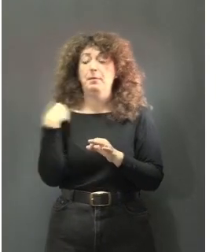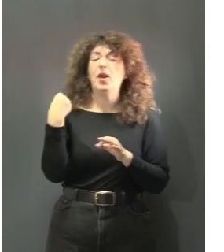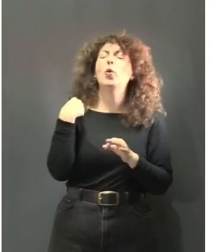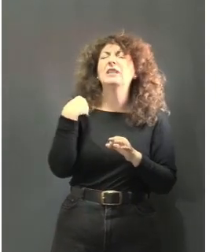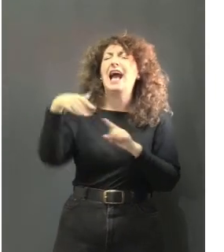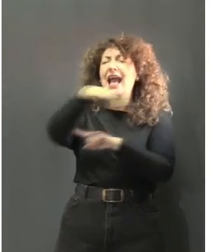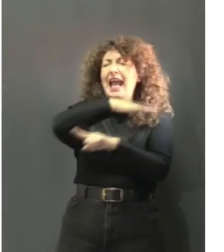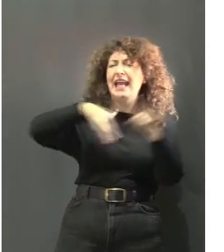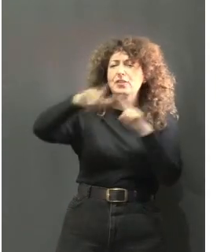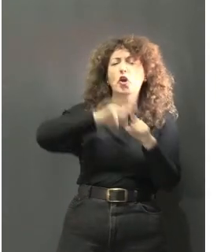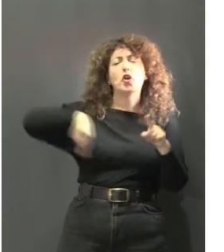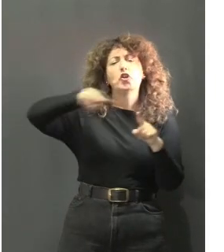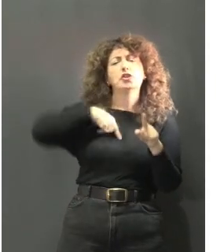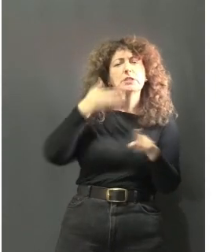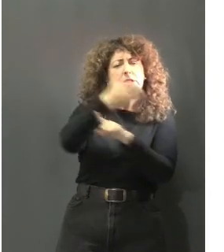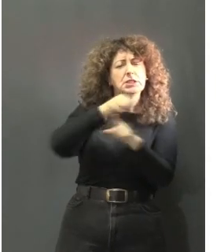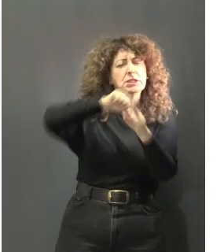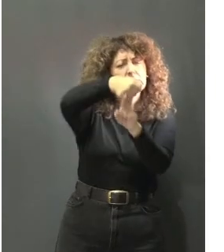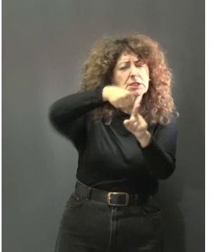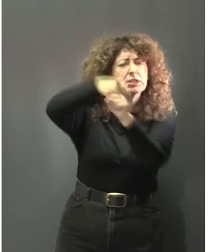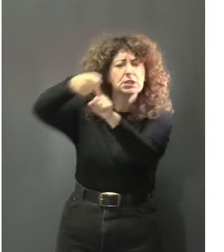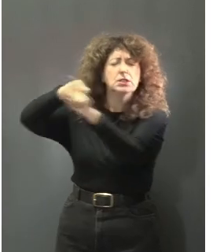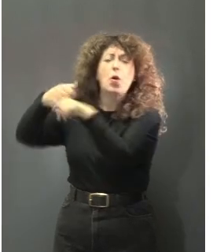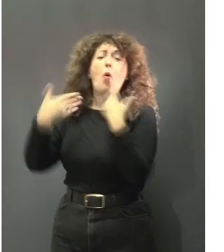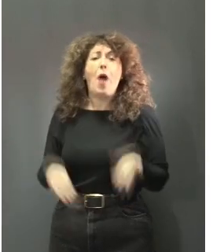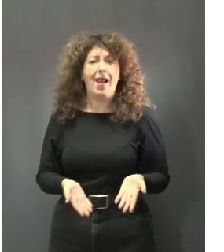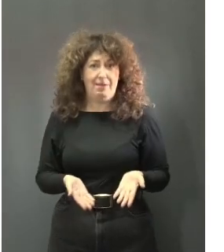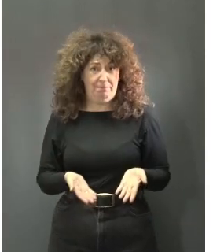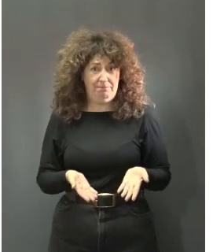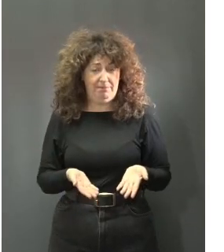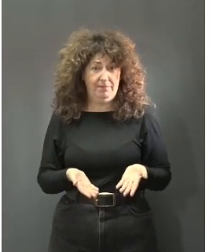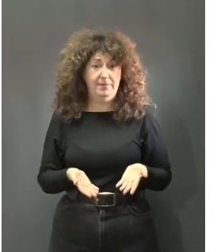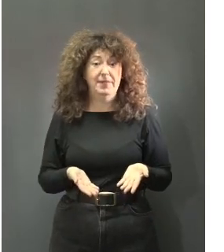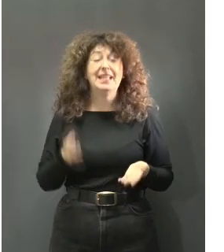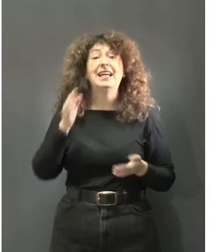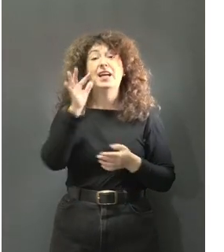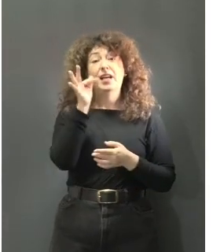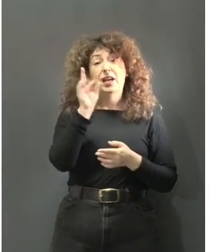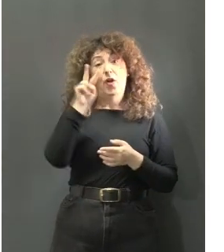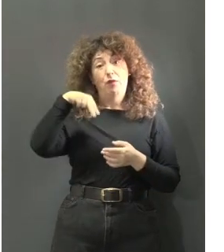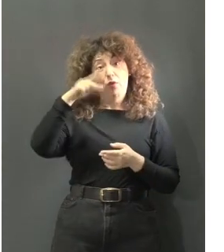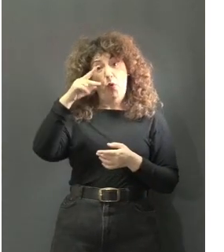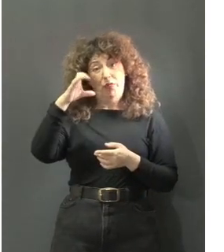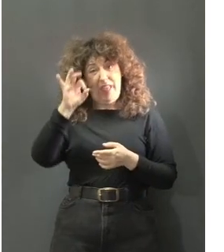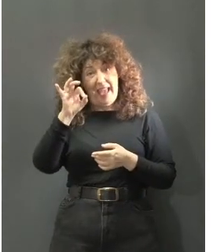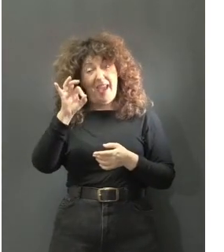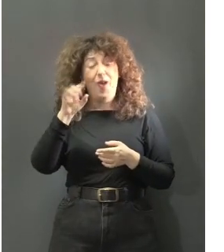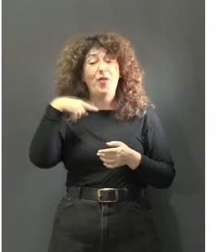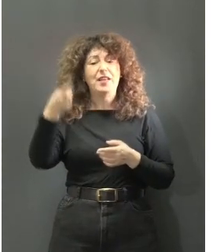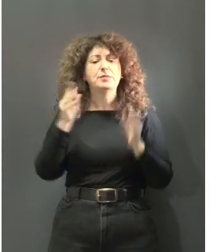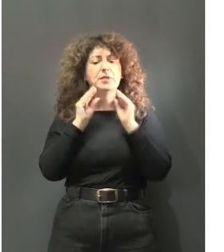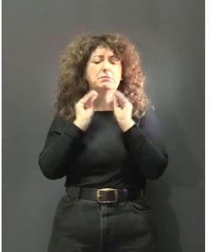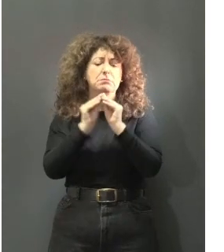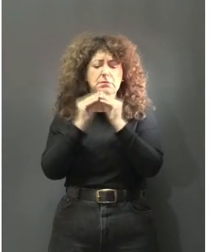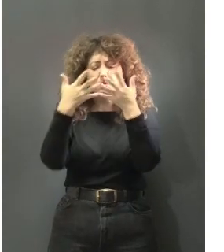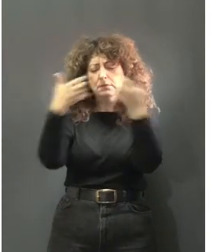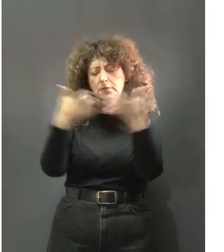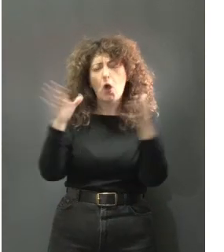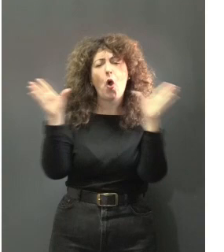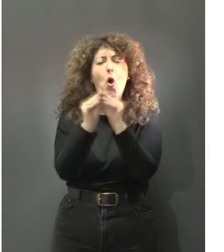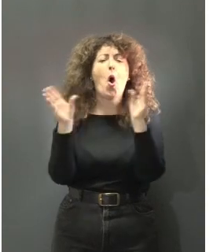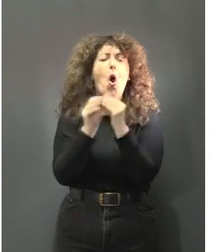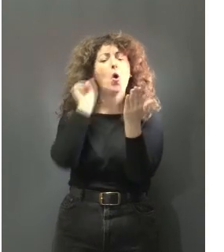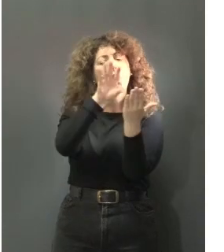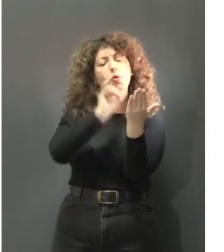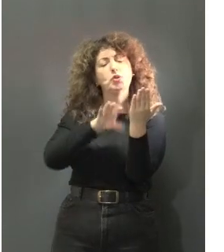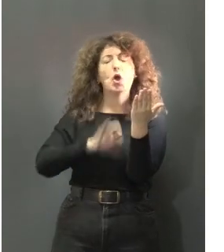fuerza, en estos. Y esto, a su vez, la Fundeo, cuando hace las conclusiones de un congreso de esos que hace,